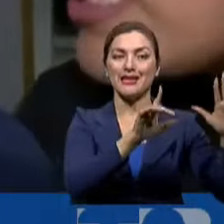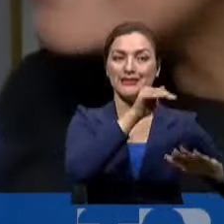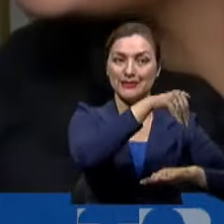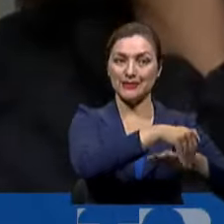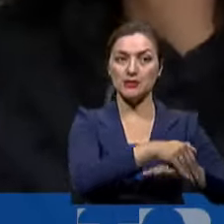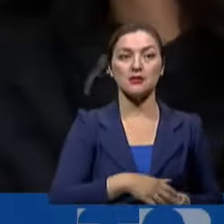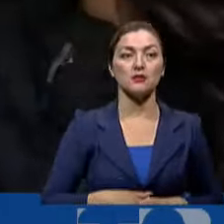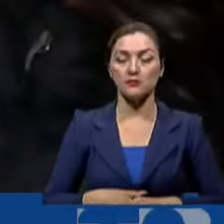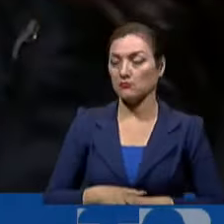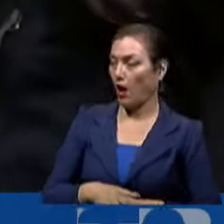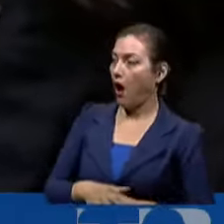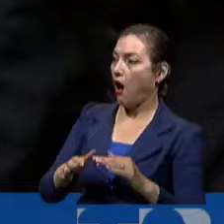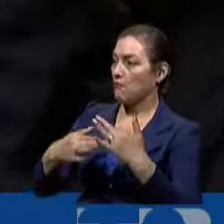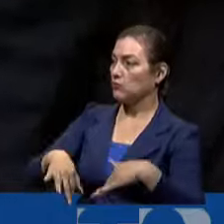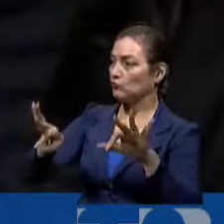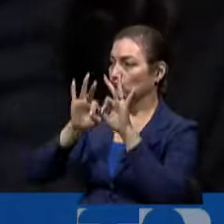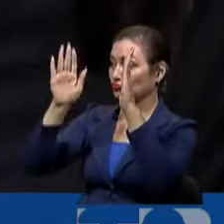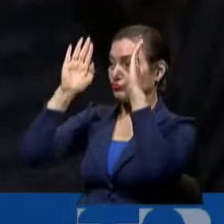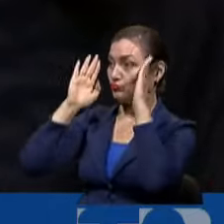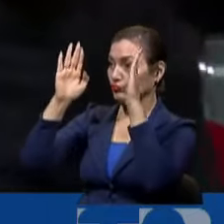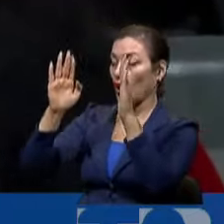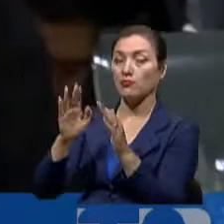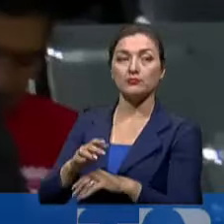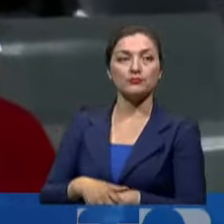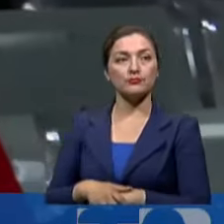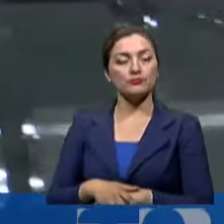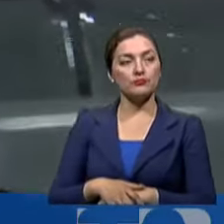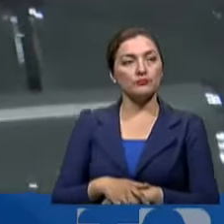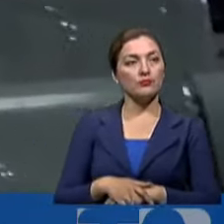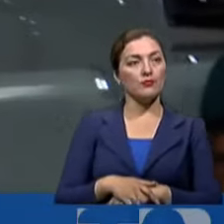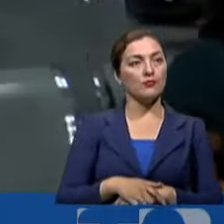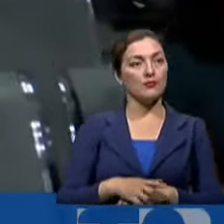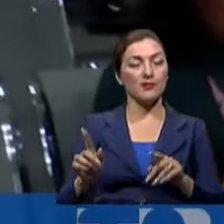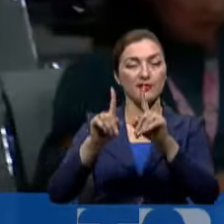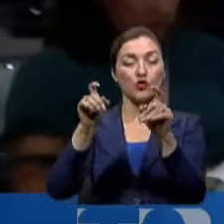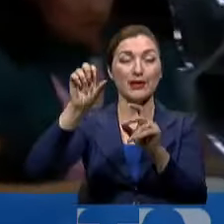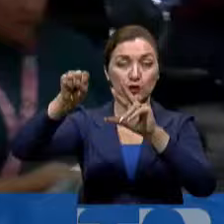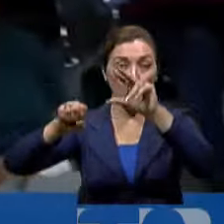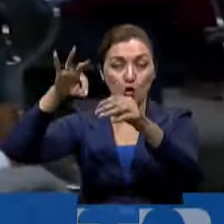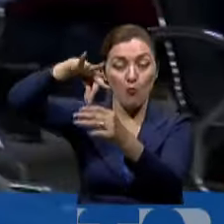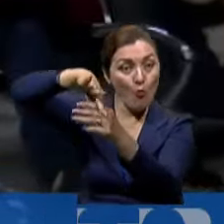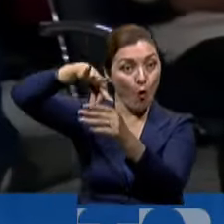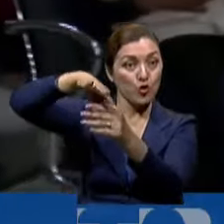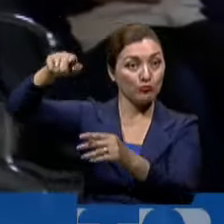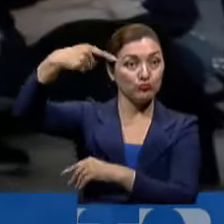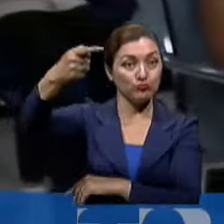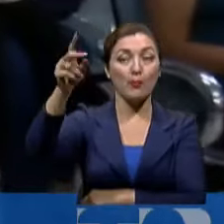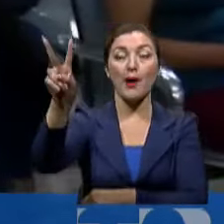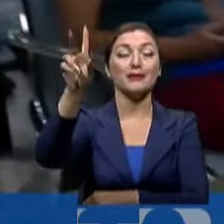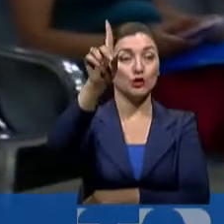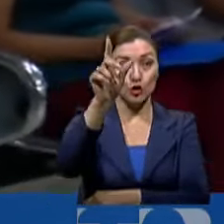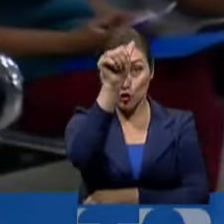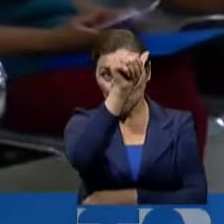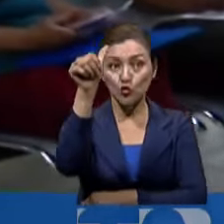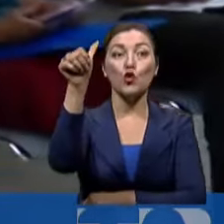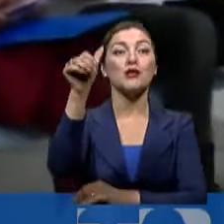esto importante, esta atención. Conozco también, a propósito de la consulta popular y referendo que se realizará el próximo